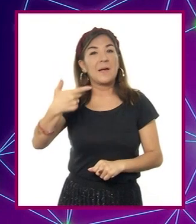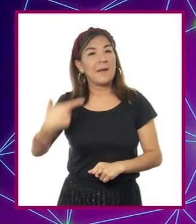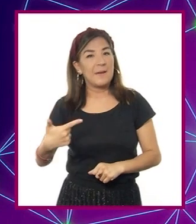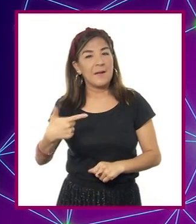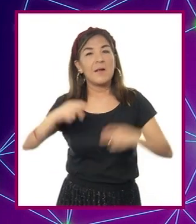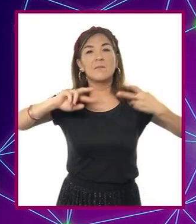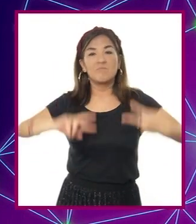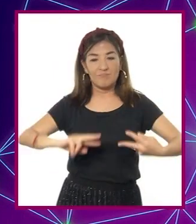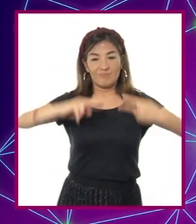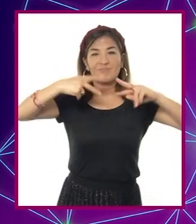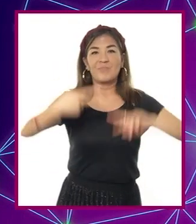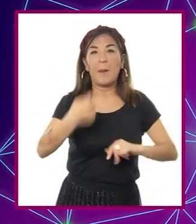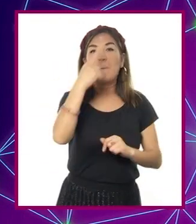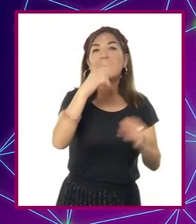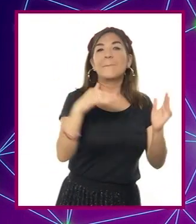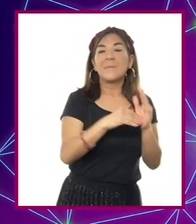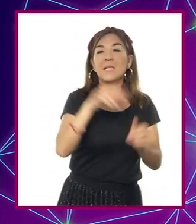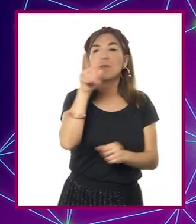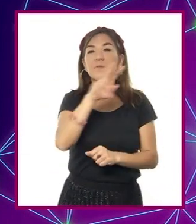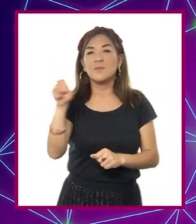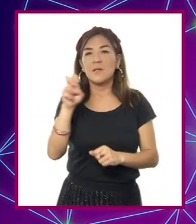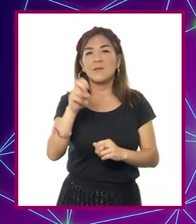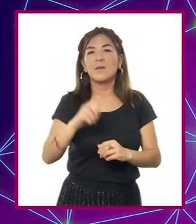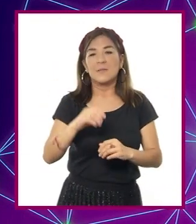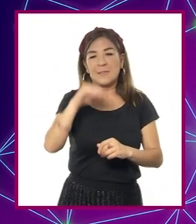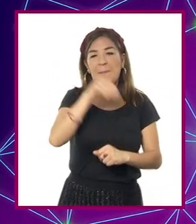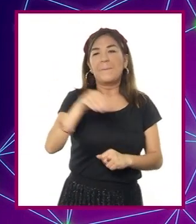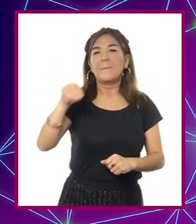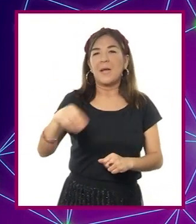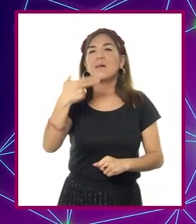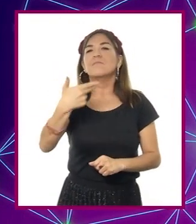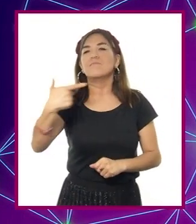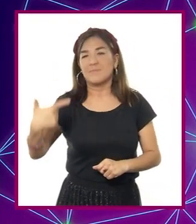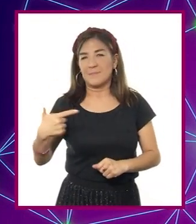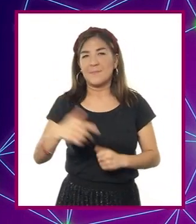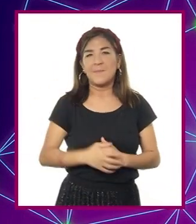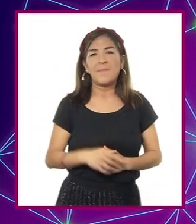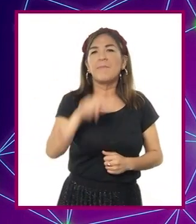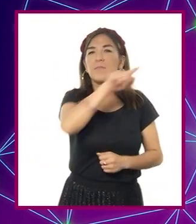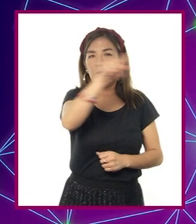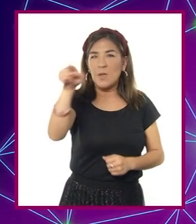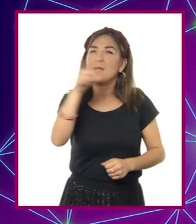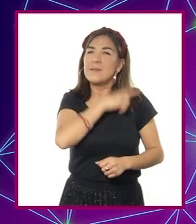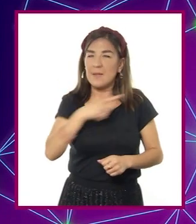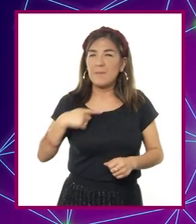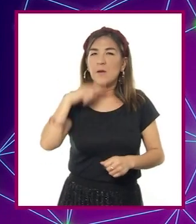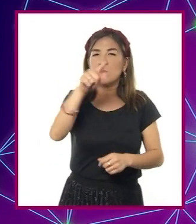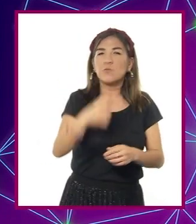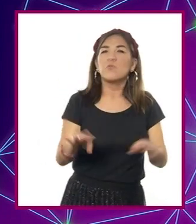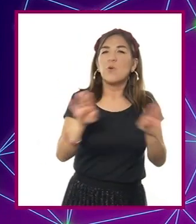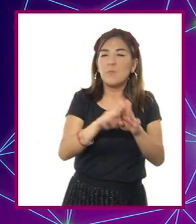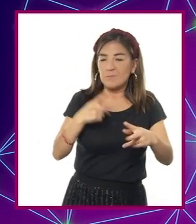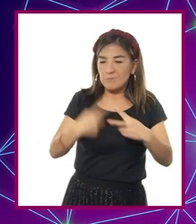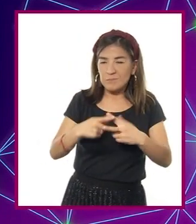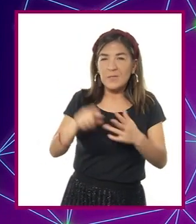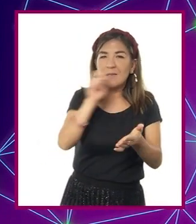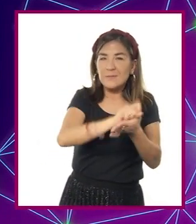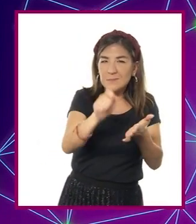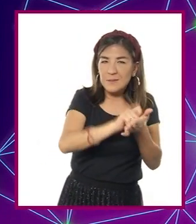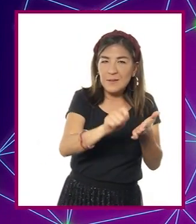a 1200 milímetros de mercurio. Allá en casa, hagan una estimación del valor de X